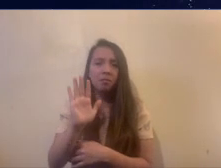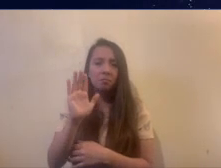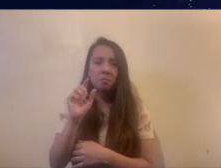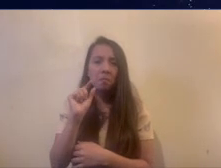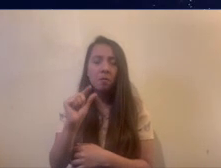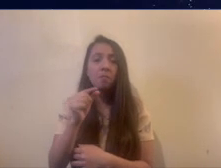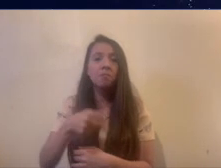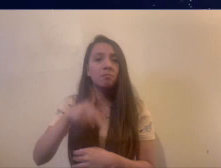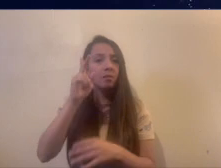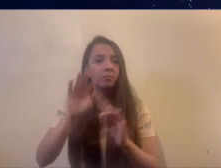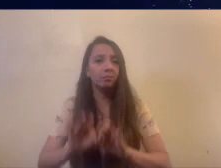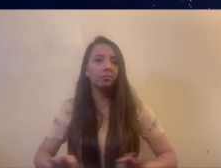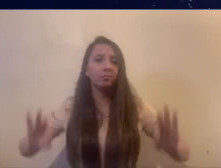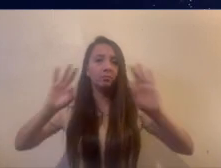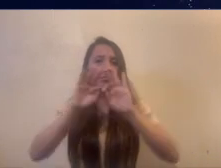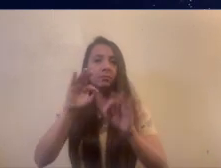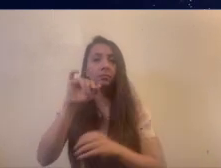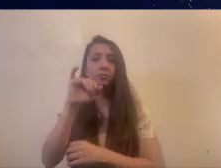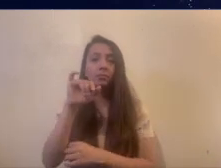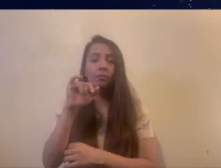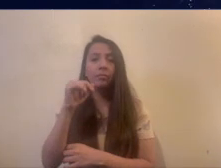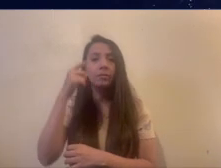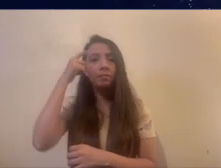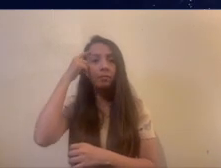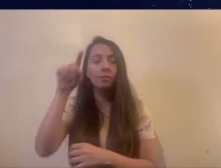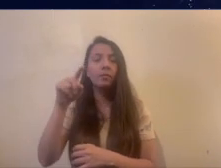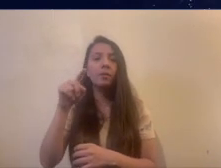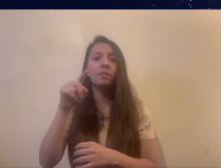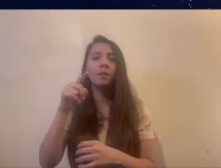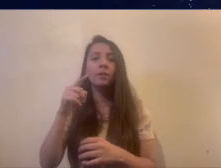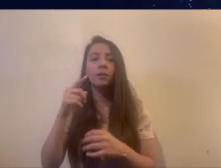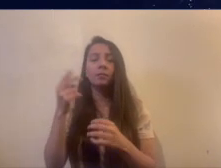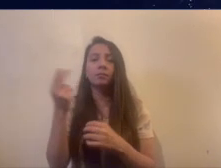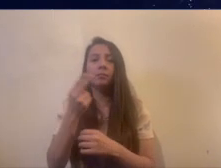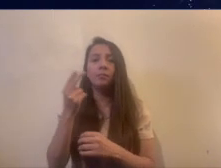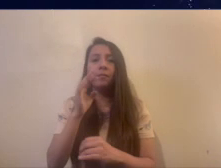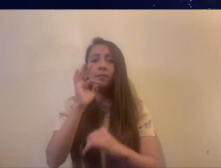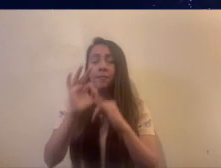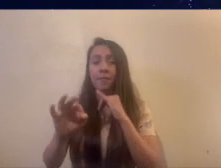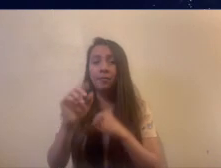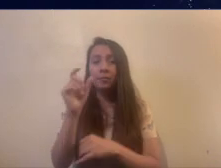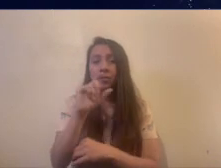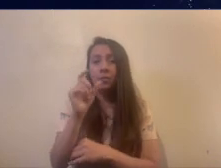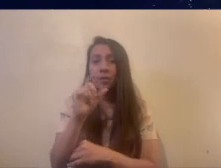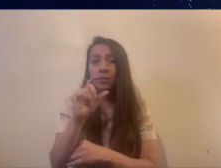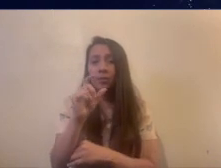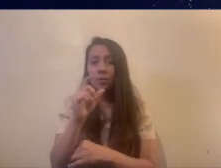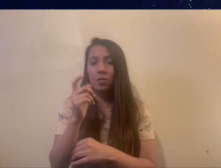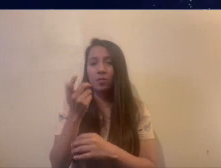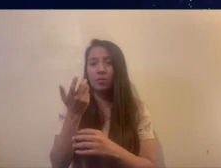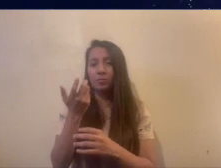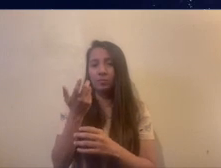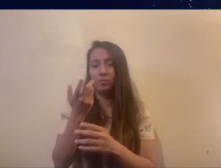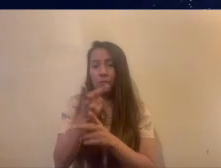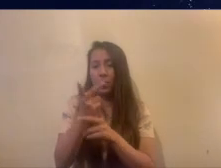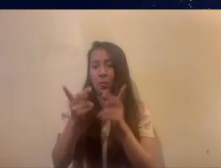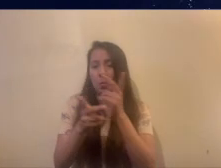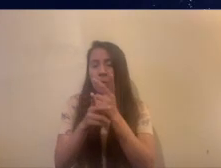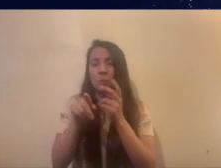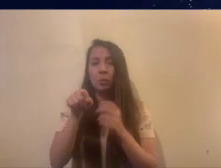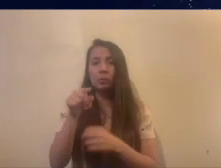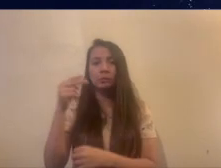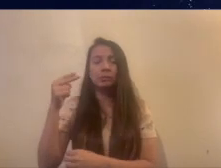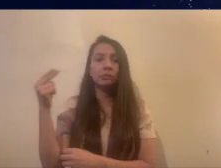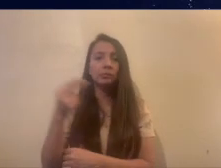parece menor, pero que es muy importante al momento de obtener los rendimientos de productividad final, cuando uno quiere tener el producto, que en este